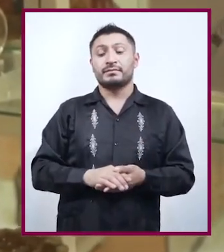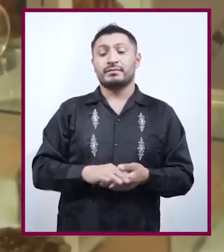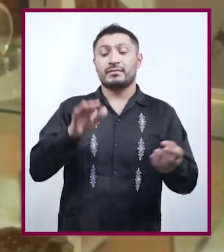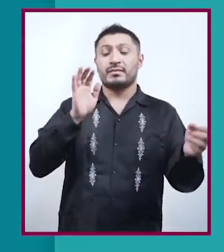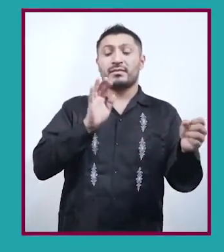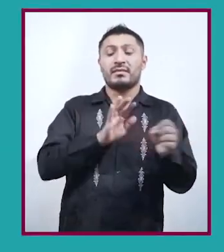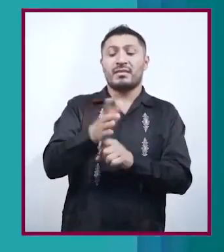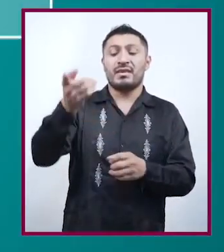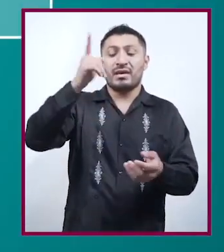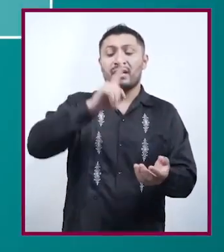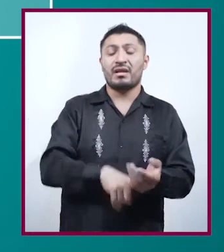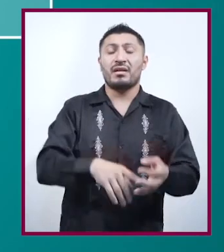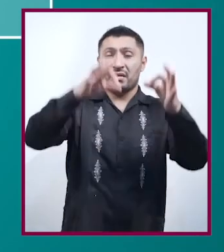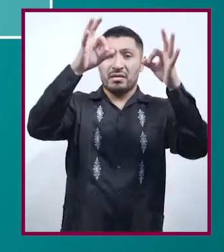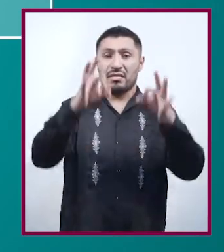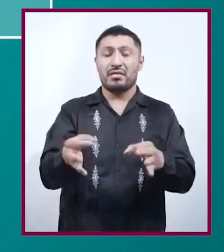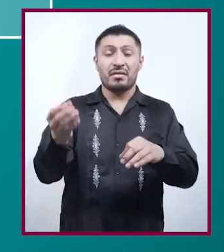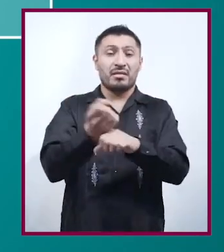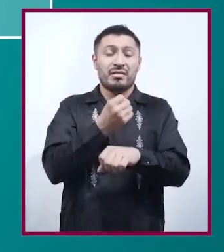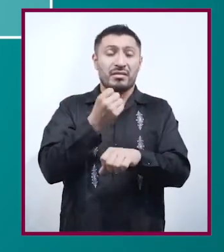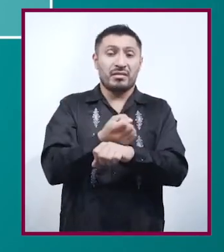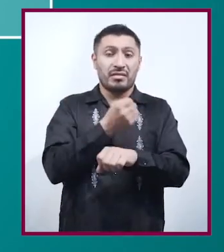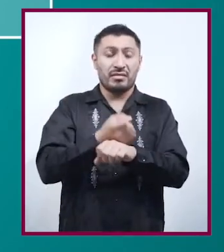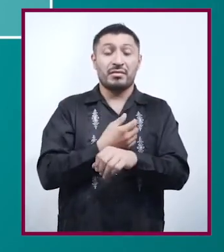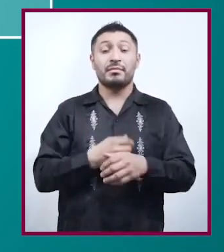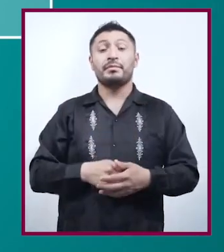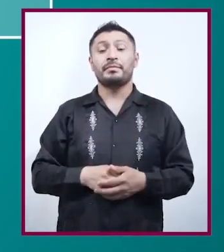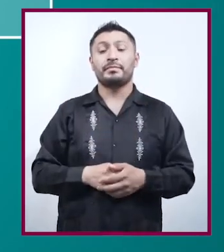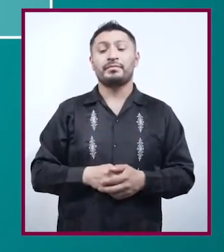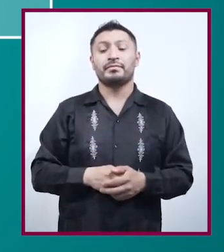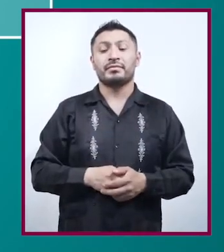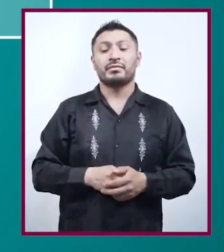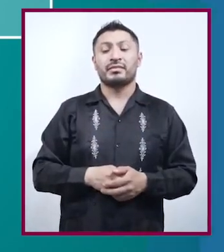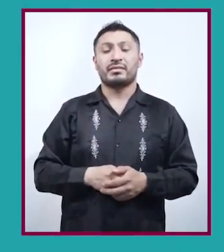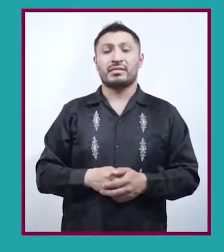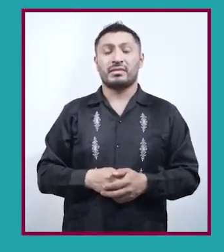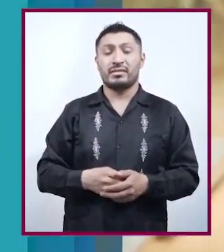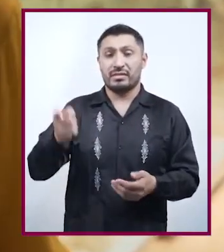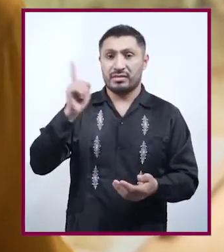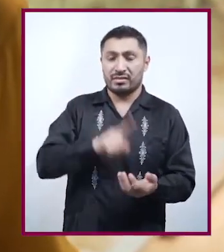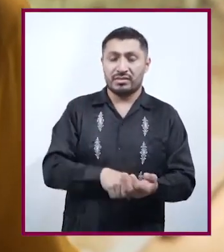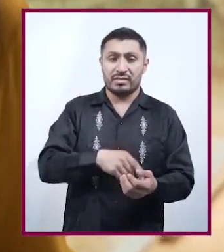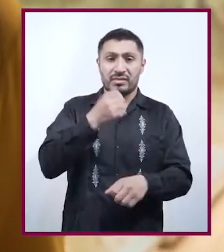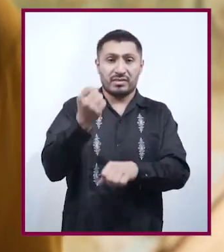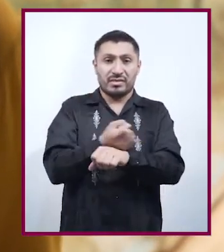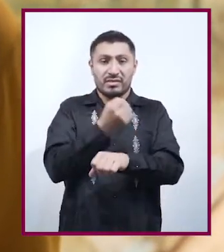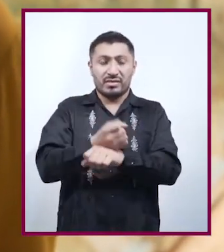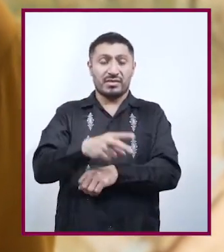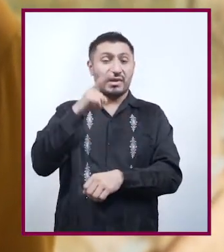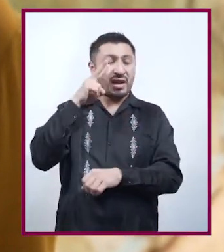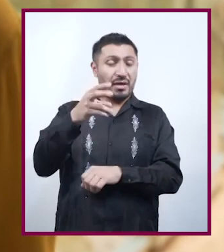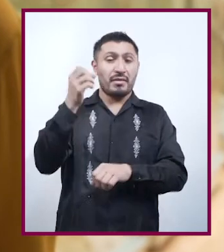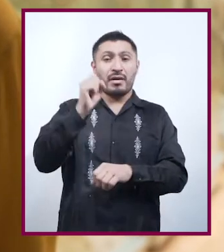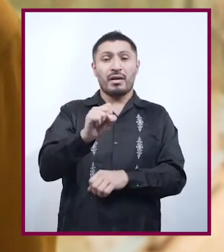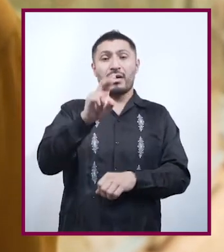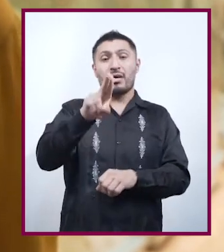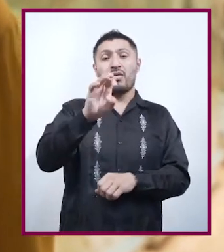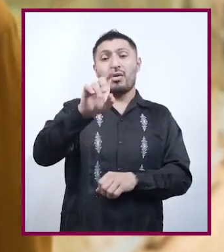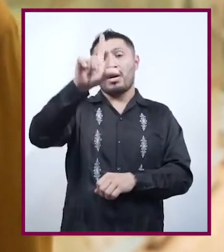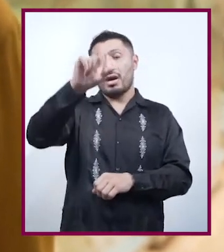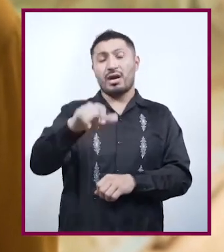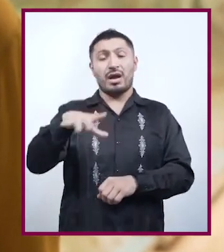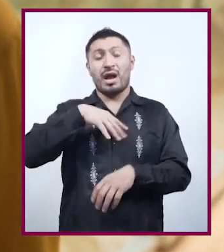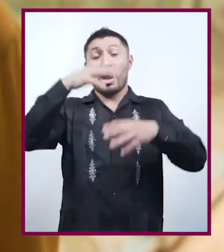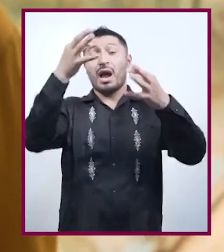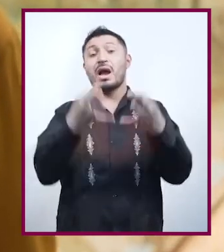curtir. ¿Cuáles son las partes esenciales de un zapato? En una zapatilla podemos ver que